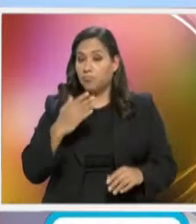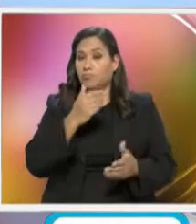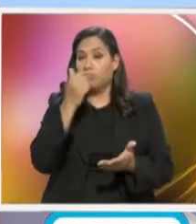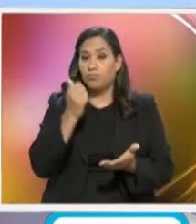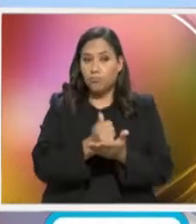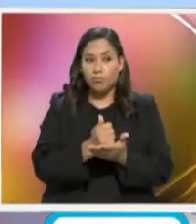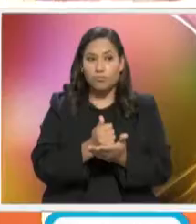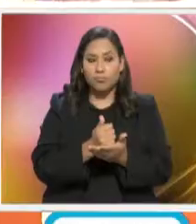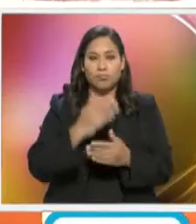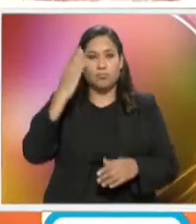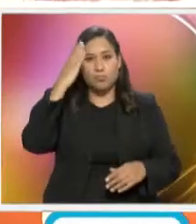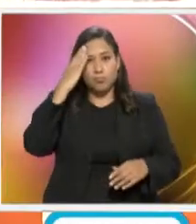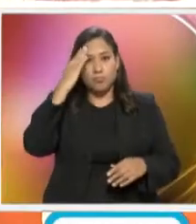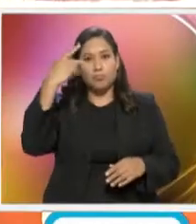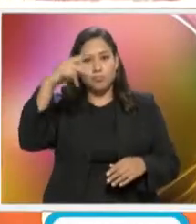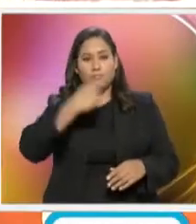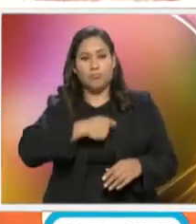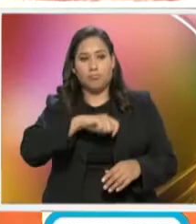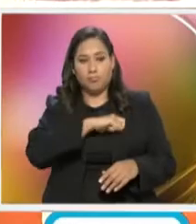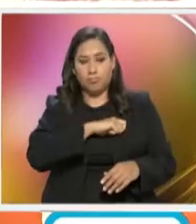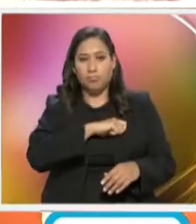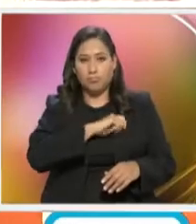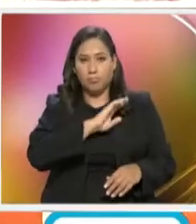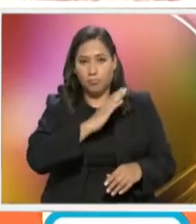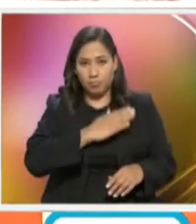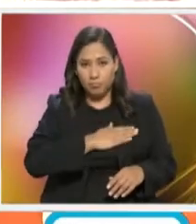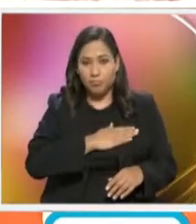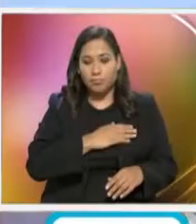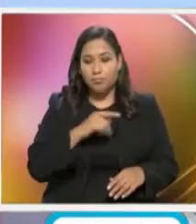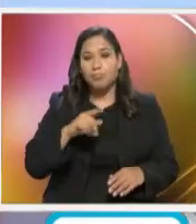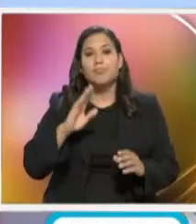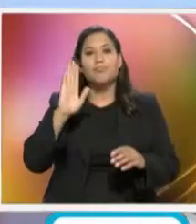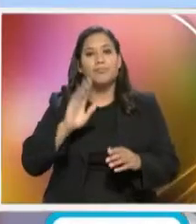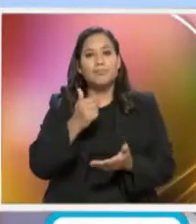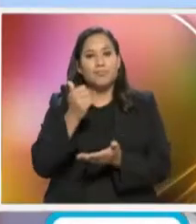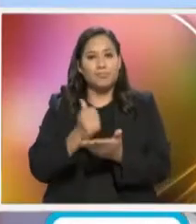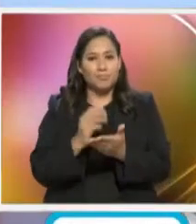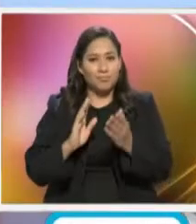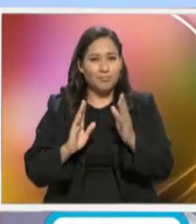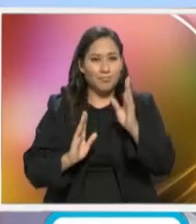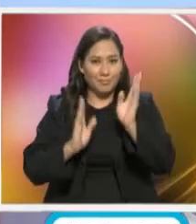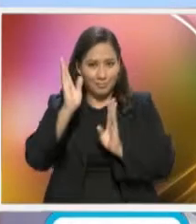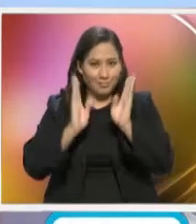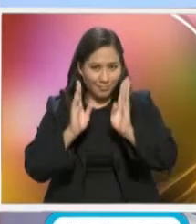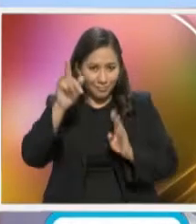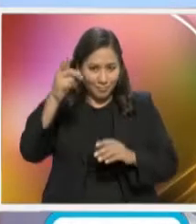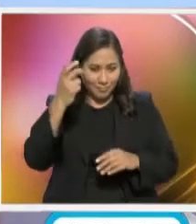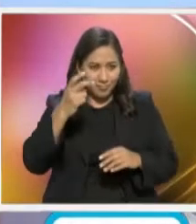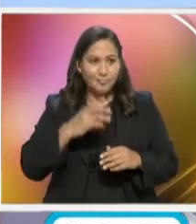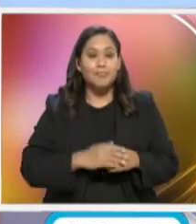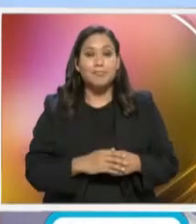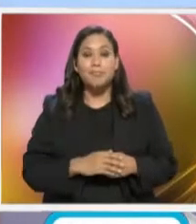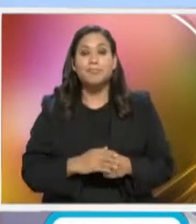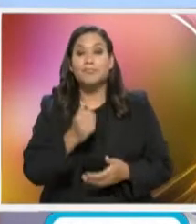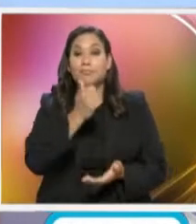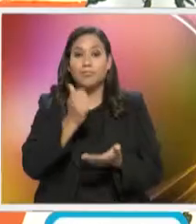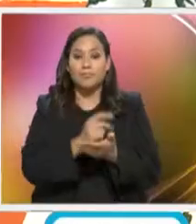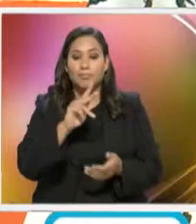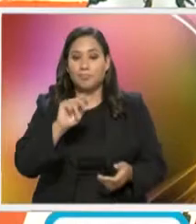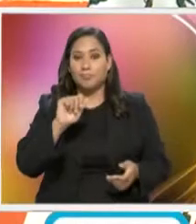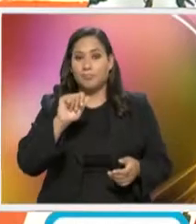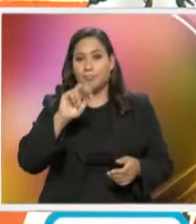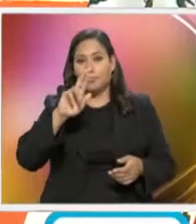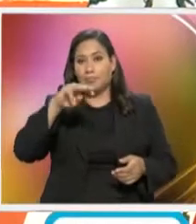una ciudad satélite de Madrid, como decías, la ciudad satélite. Como nuestra ciudad satélite que lleva Exactamente. el mismo nombre. Exacto. Ciudad de Palmas,